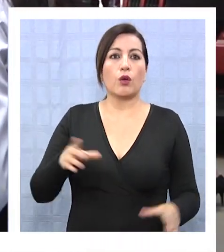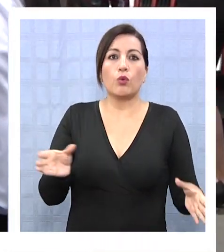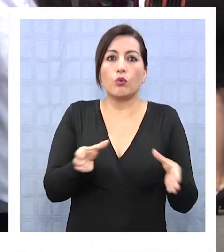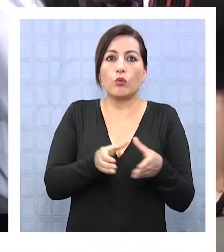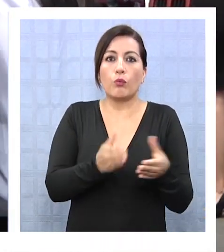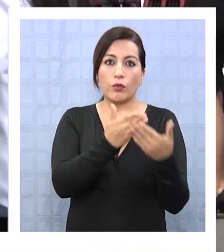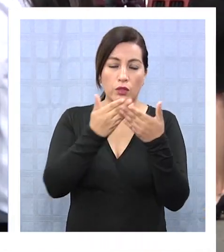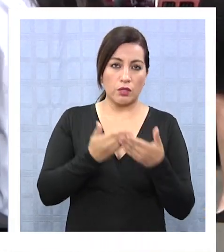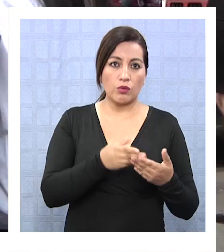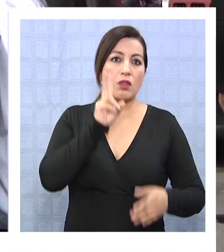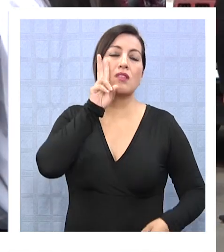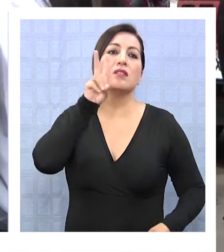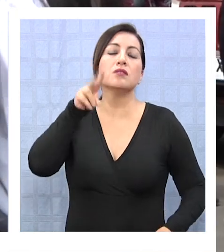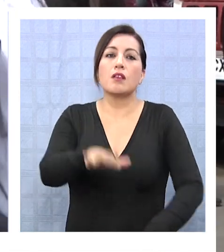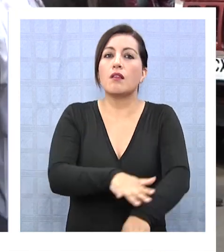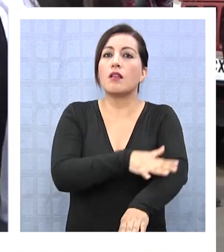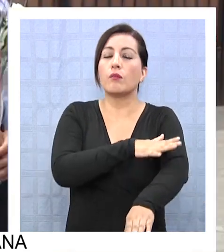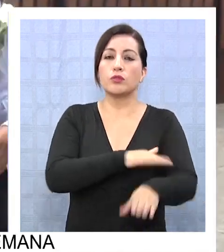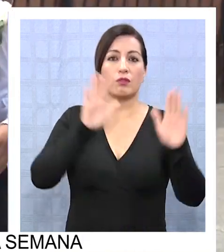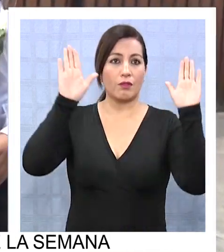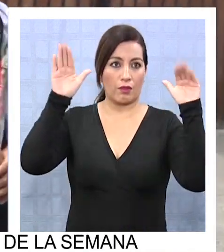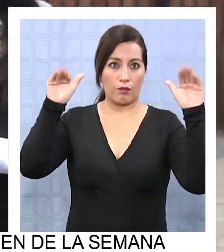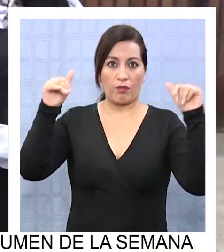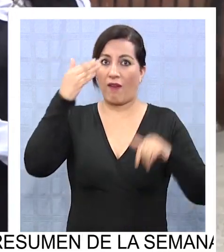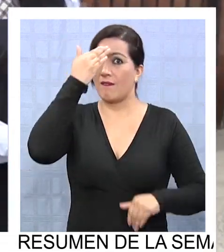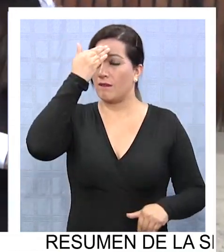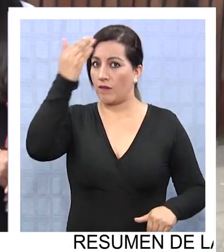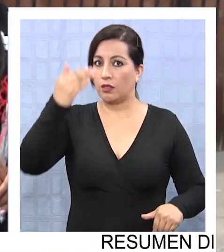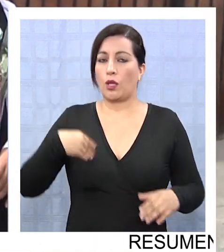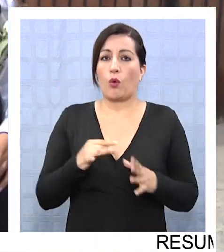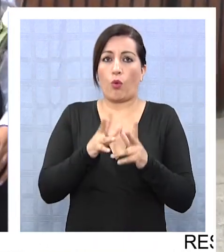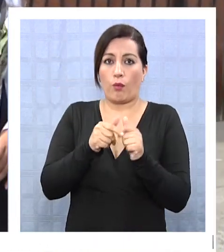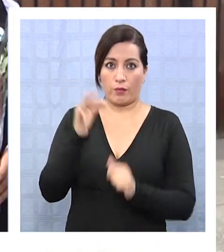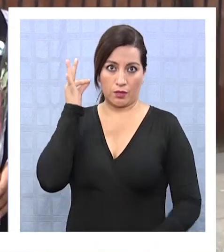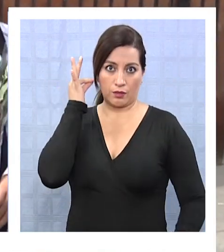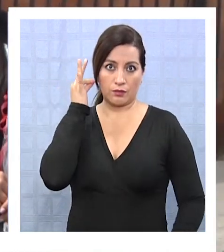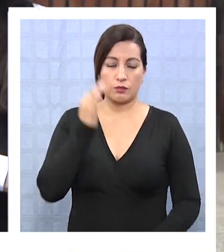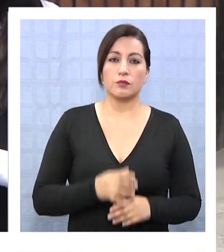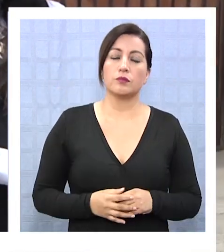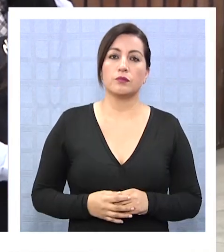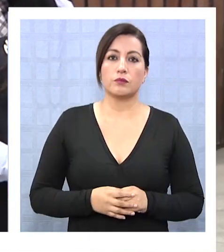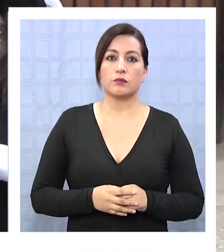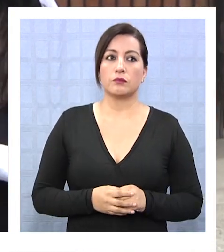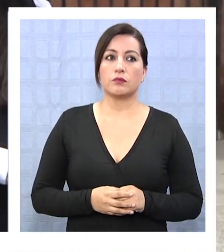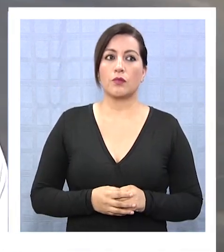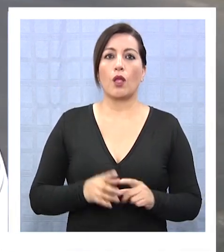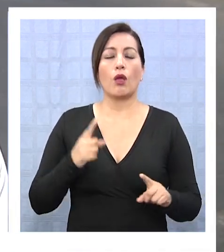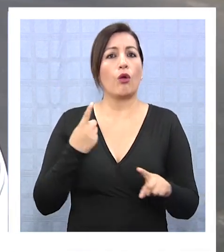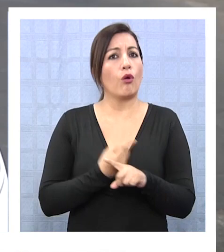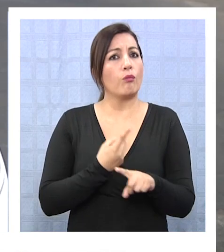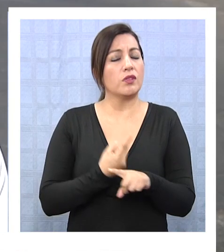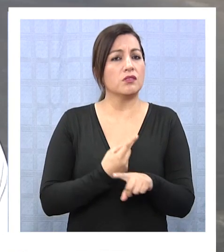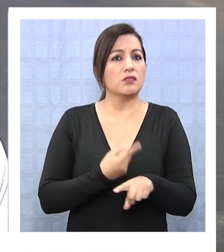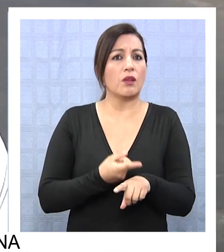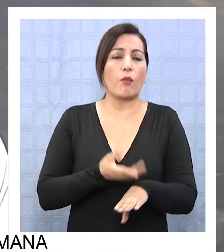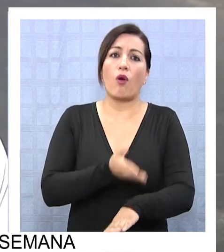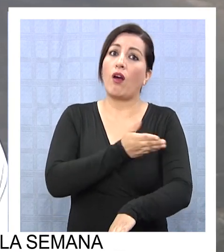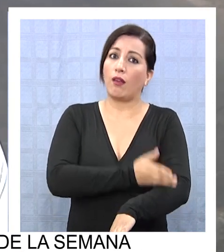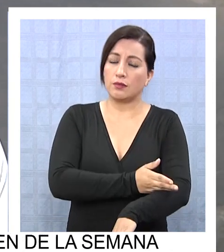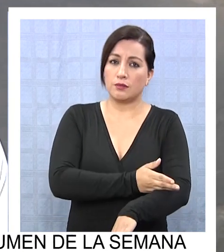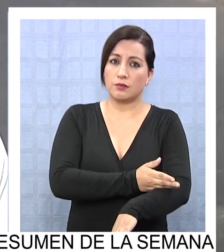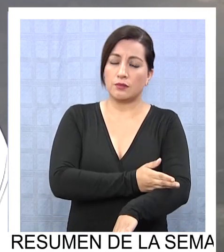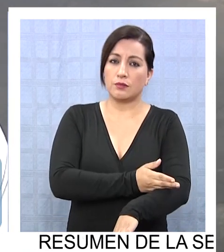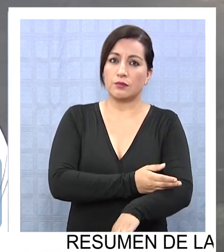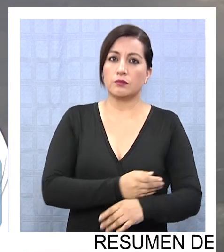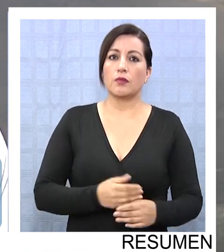dejando a un grupo de alumnas sin la emoción de ser despedidas frente a sus compañeras. Dialogamos mucho antes de llegar a esta